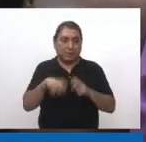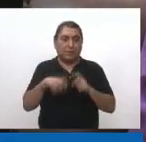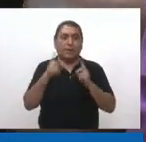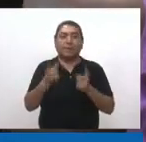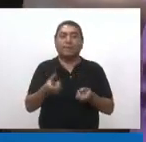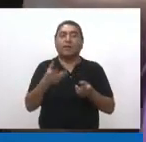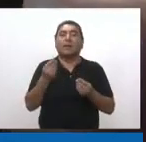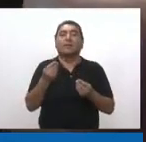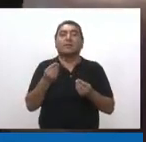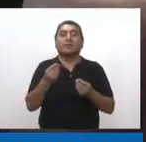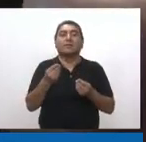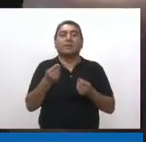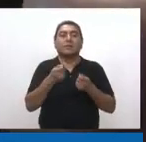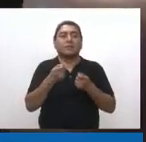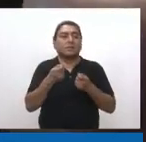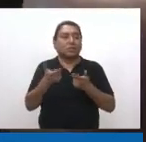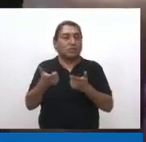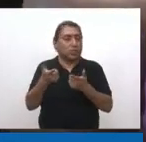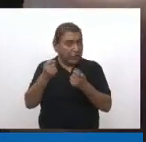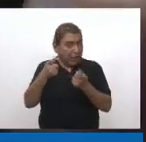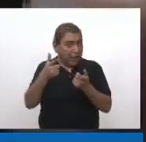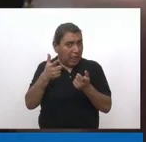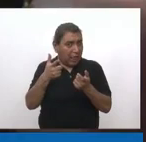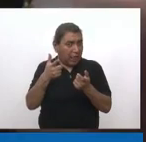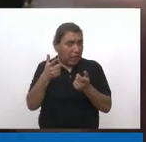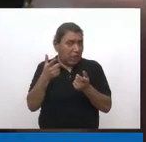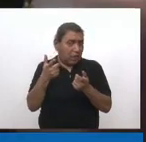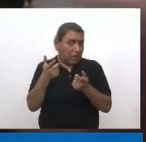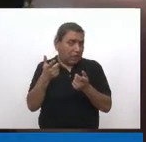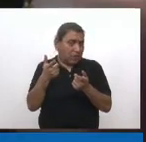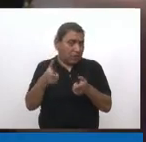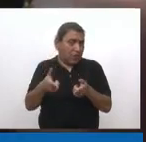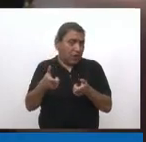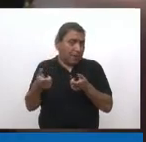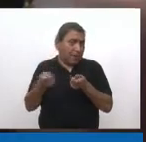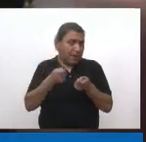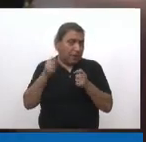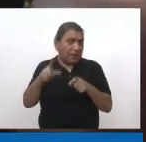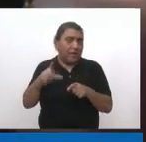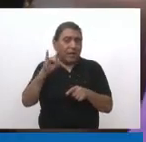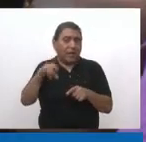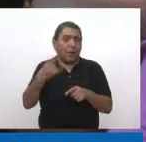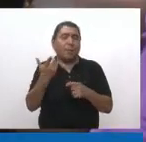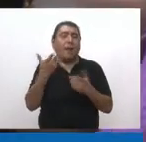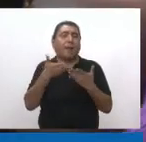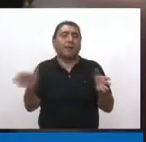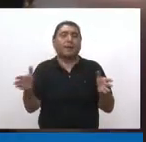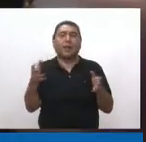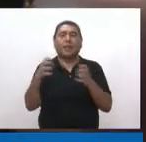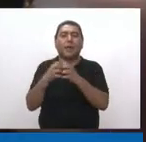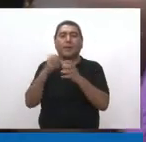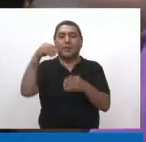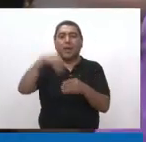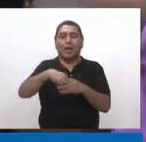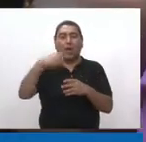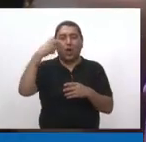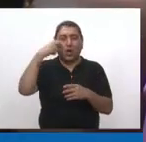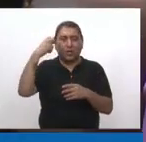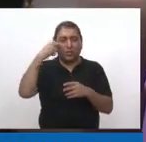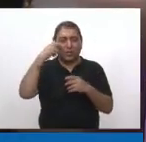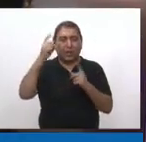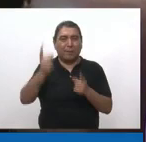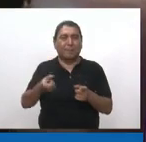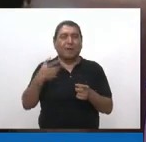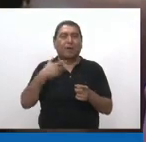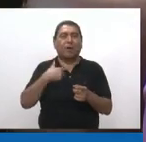extinción de dominio, porque este es un claro ejemplo del uso del DNU para evadir el debate del Congreso y desacreditar la autoridad